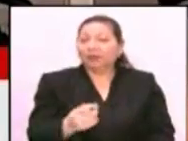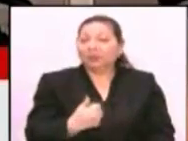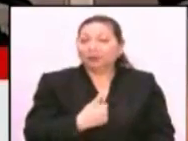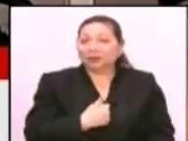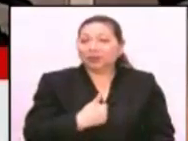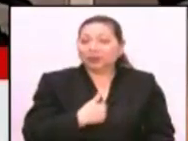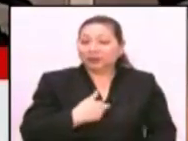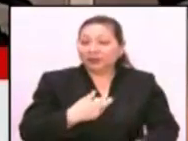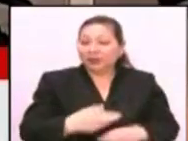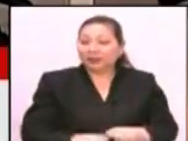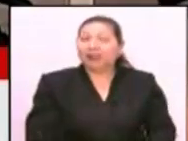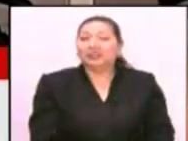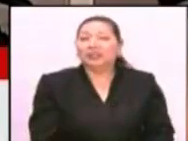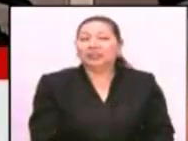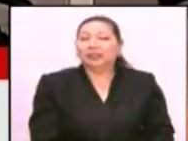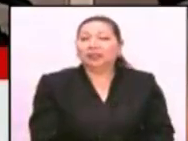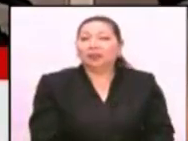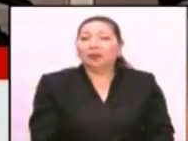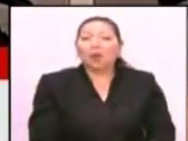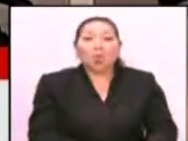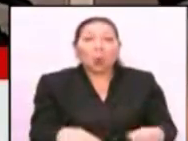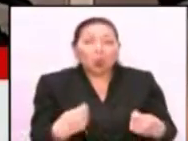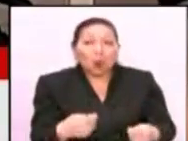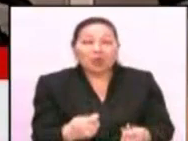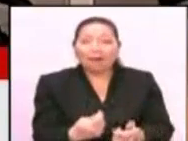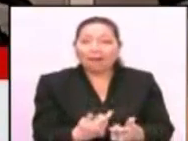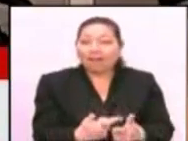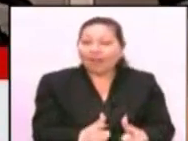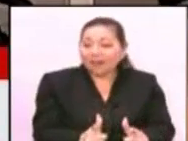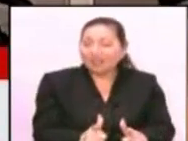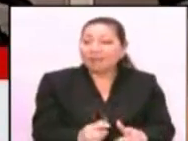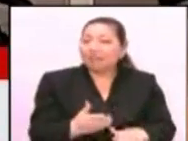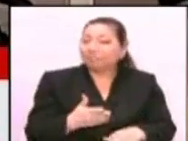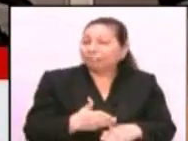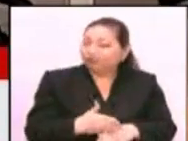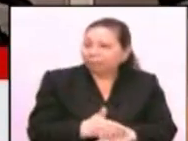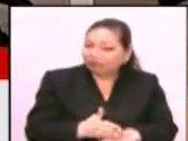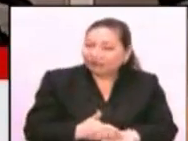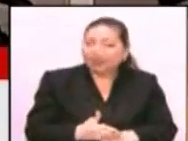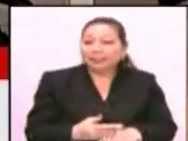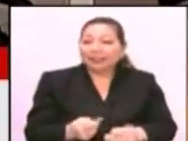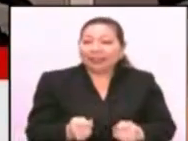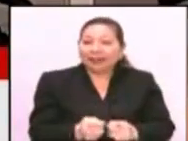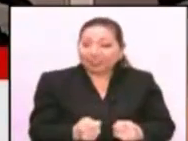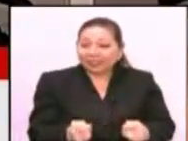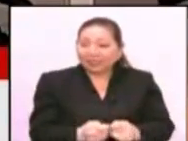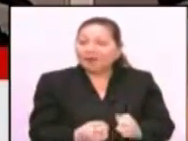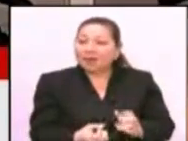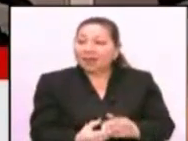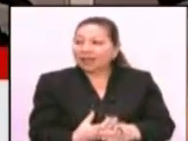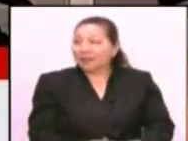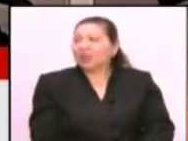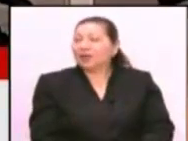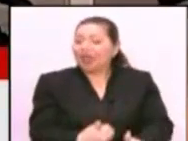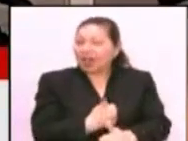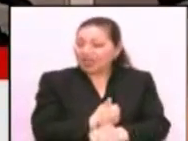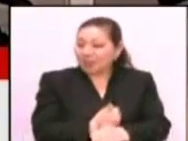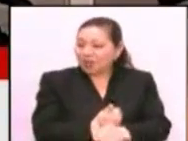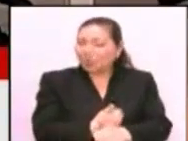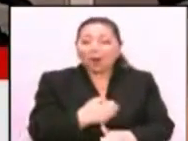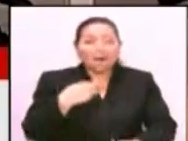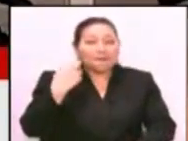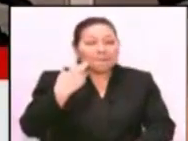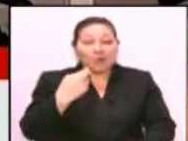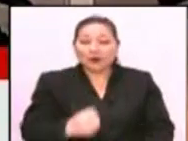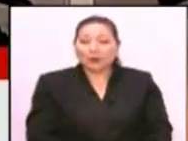propio tipo de producción, llámese cueros, La Libertad, llámese carpintería o textiles, Arequipa, Ayacucho,